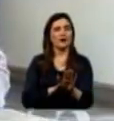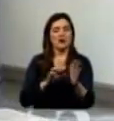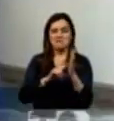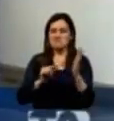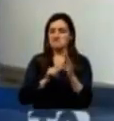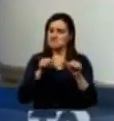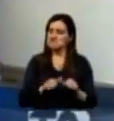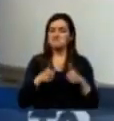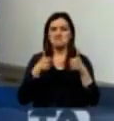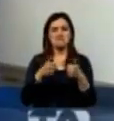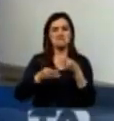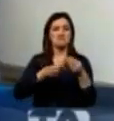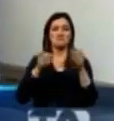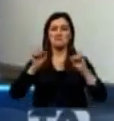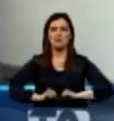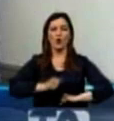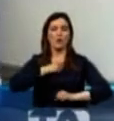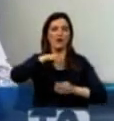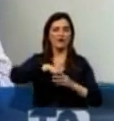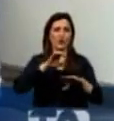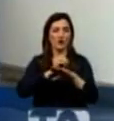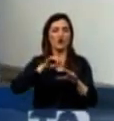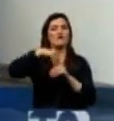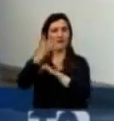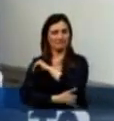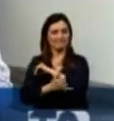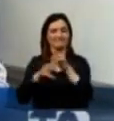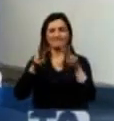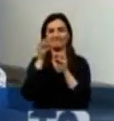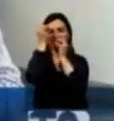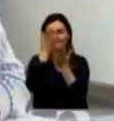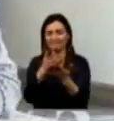tributaria podremos tener inversión local y extranjera. Esa es la información que se